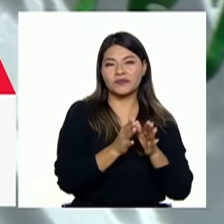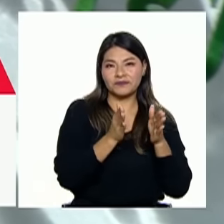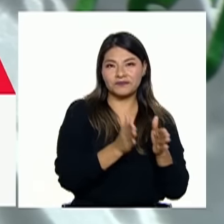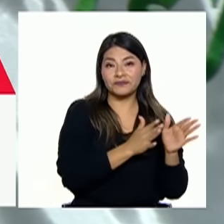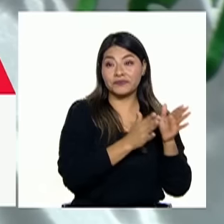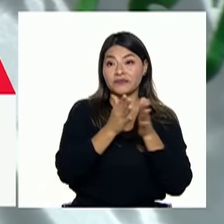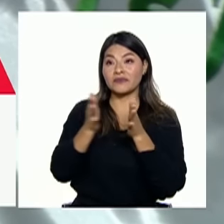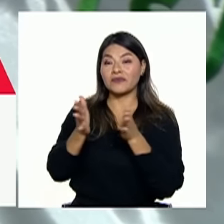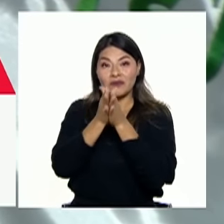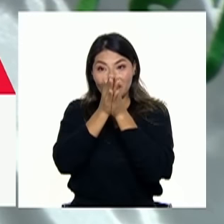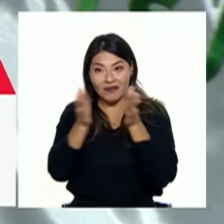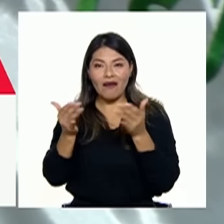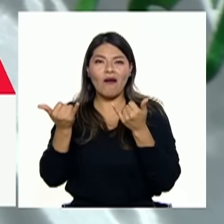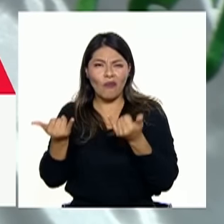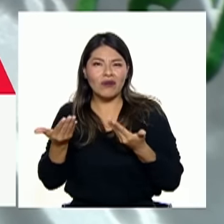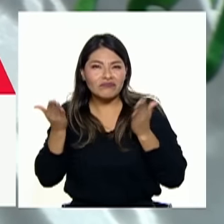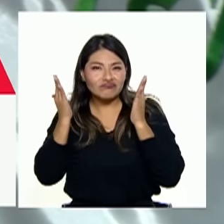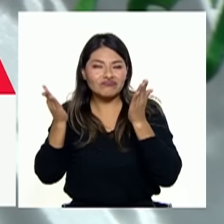sobre el Perú.